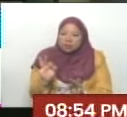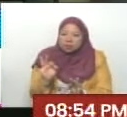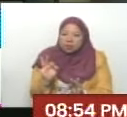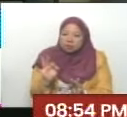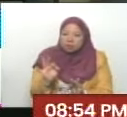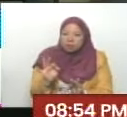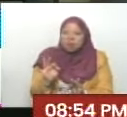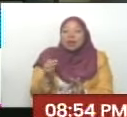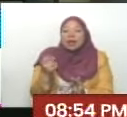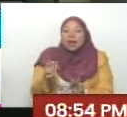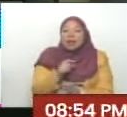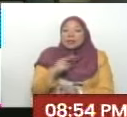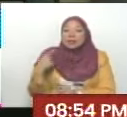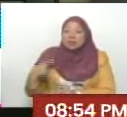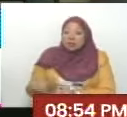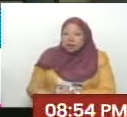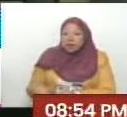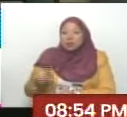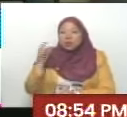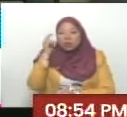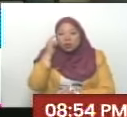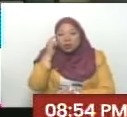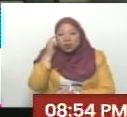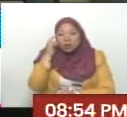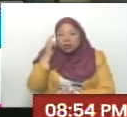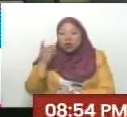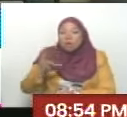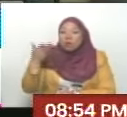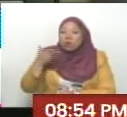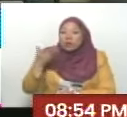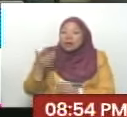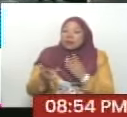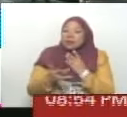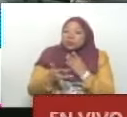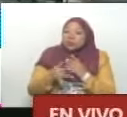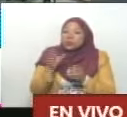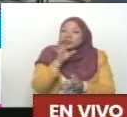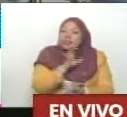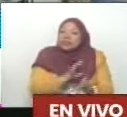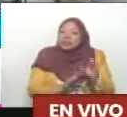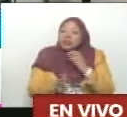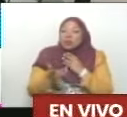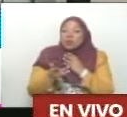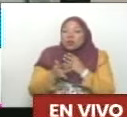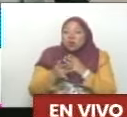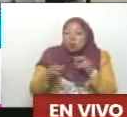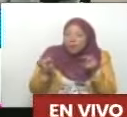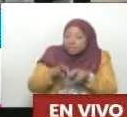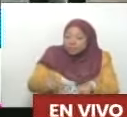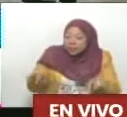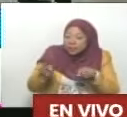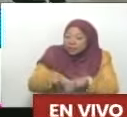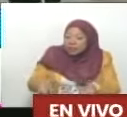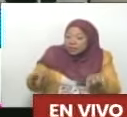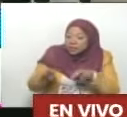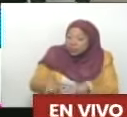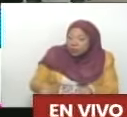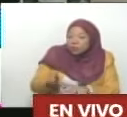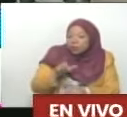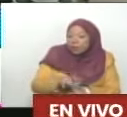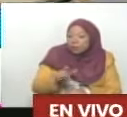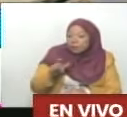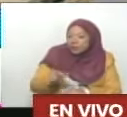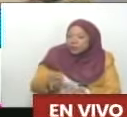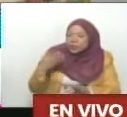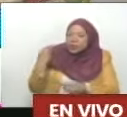que la República Popular China celebra como parte de los logros de una agenda científica, técnica y de investigación que busca la comprensión del